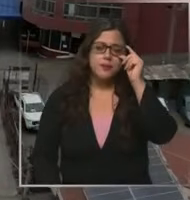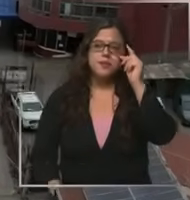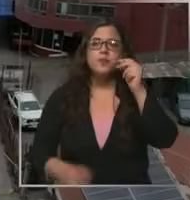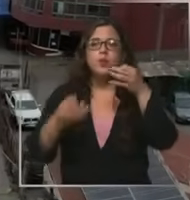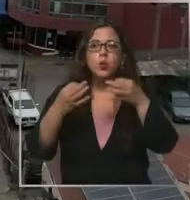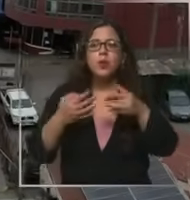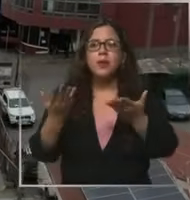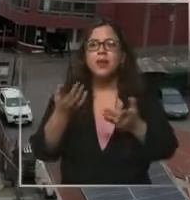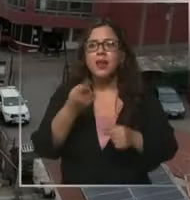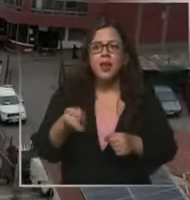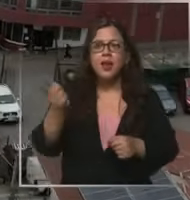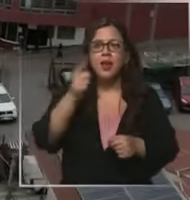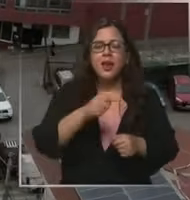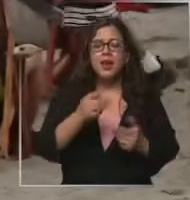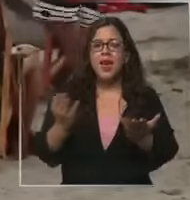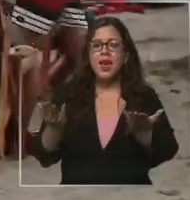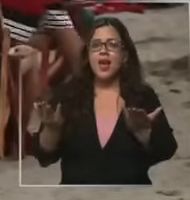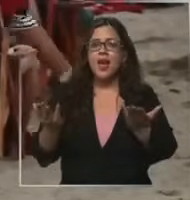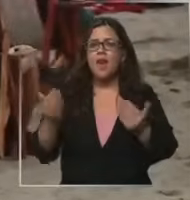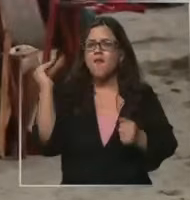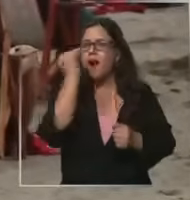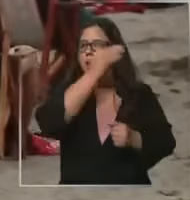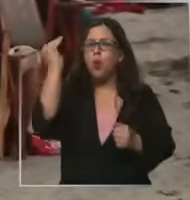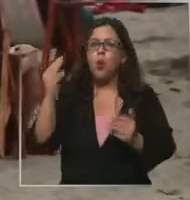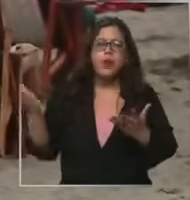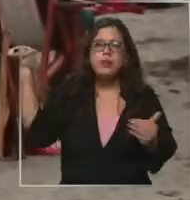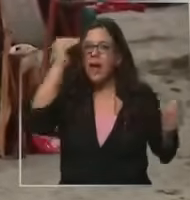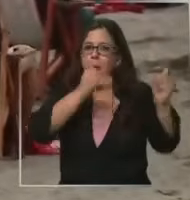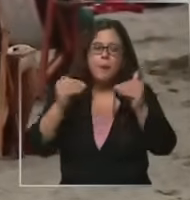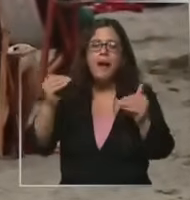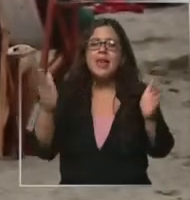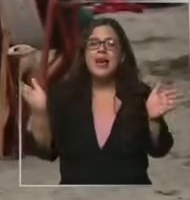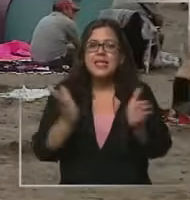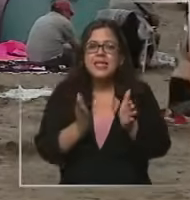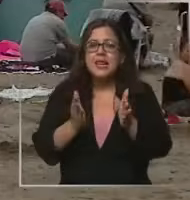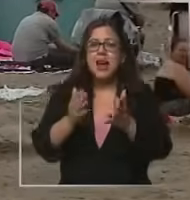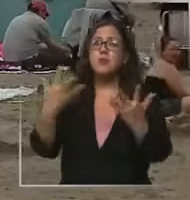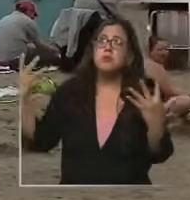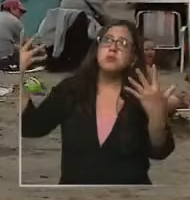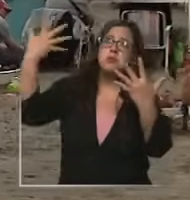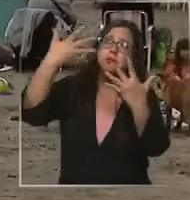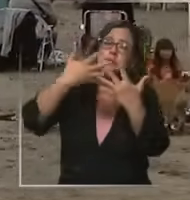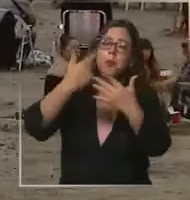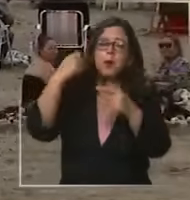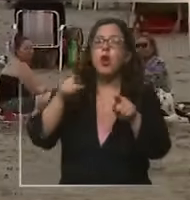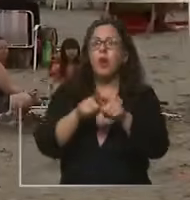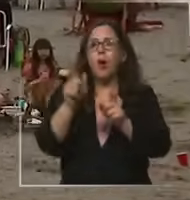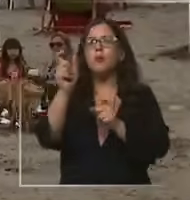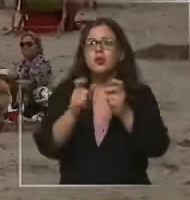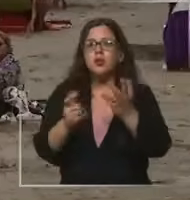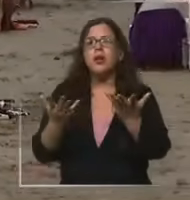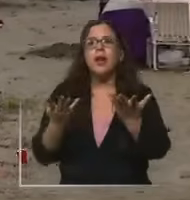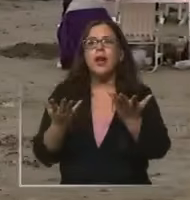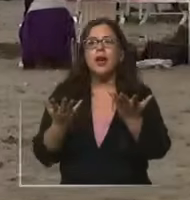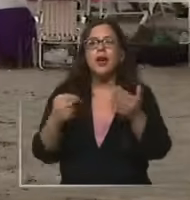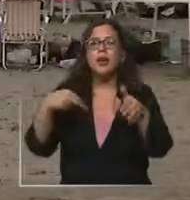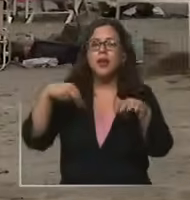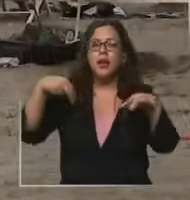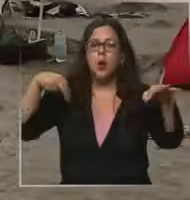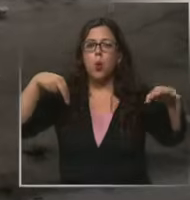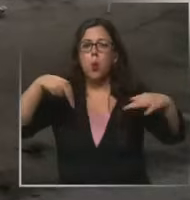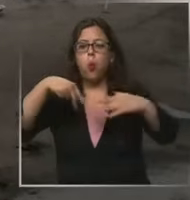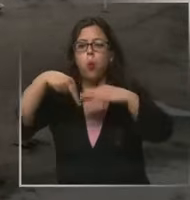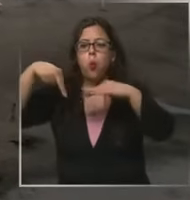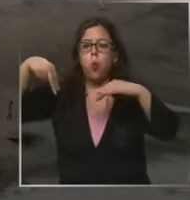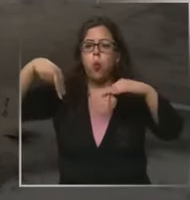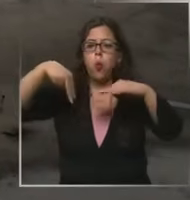Llegamos a la reconocida Playa Chica. El día está nublado, pero eso no es impedimento para los bañistas, que tímidamente se acercan al